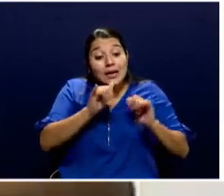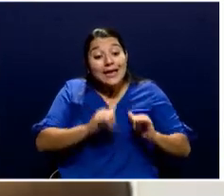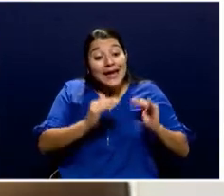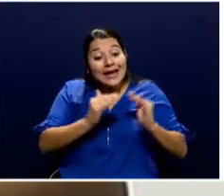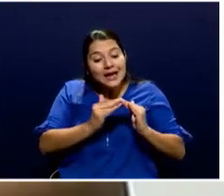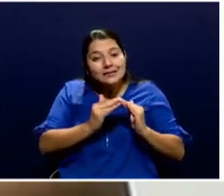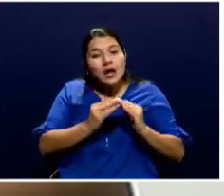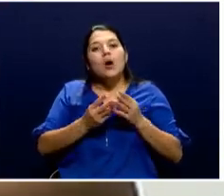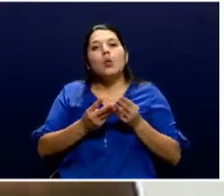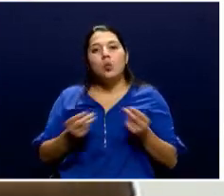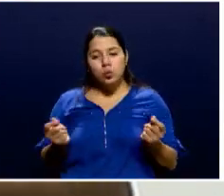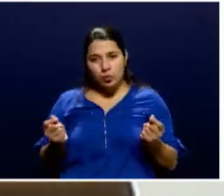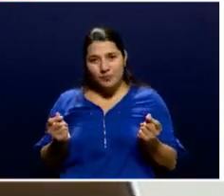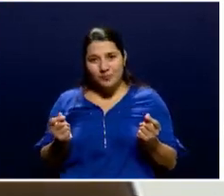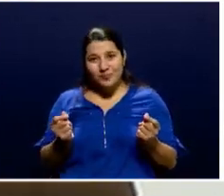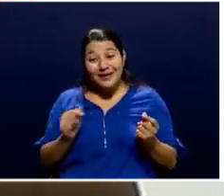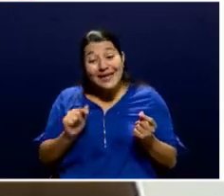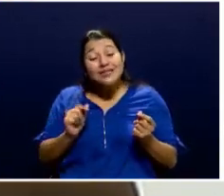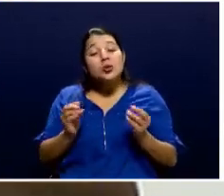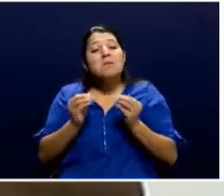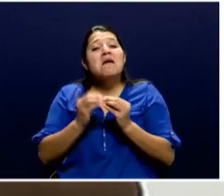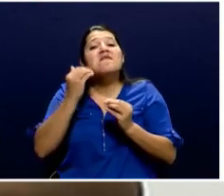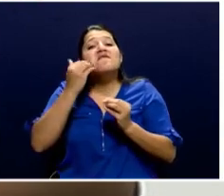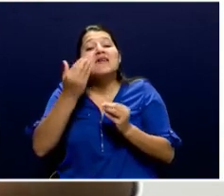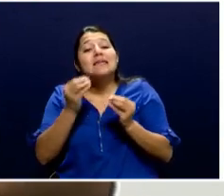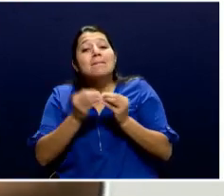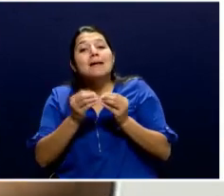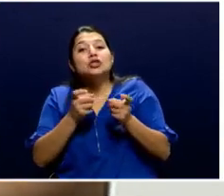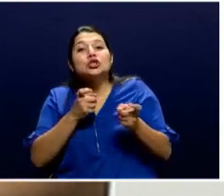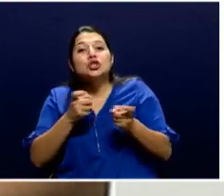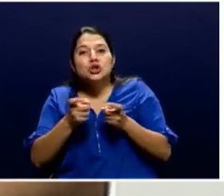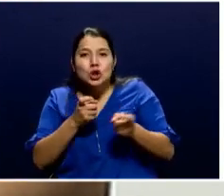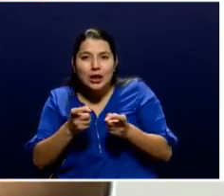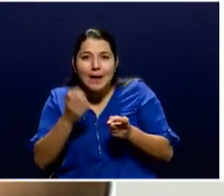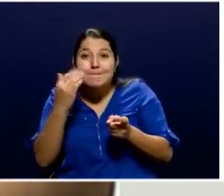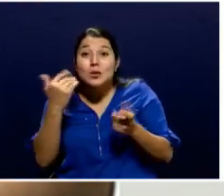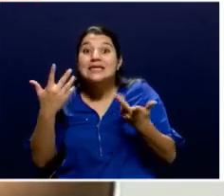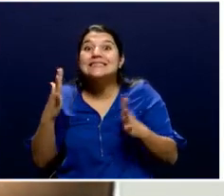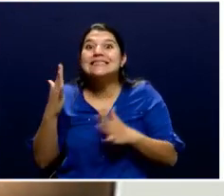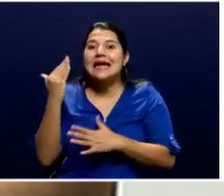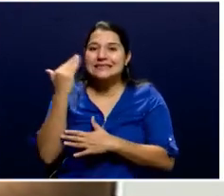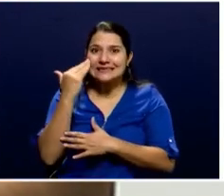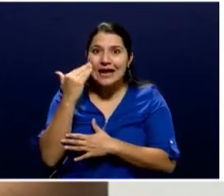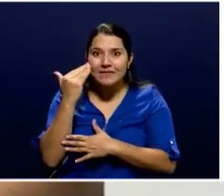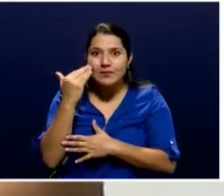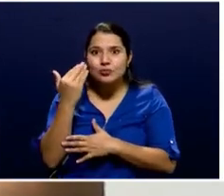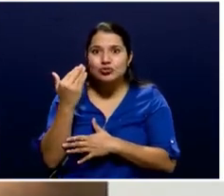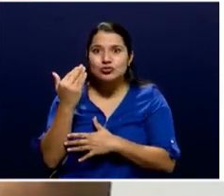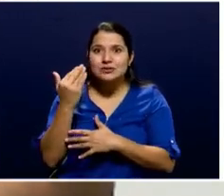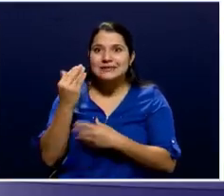más controlada, porque sabemos y estamos vigilando constantemente de dónde pueden aparecer.